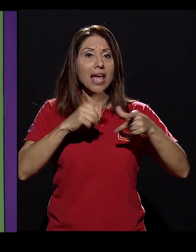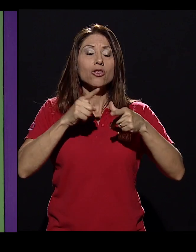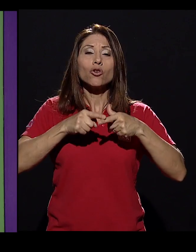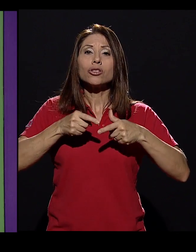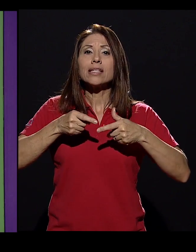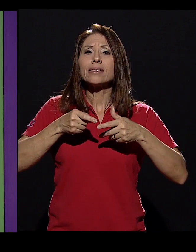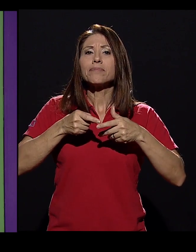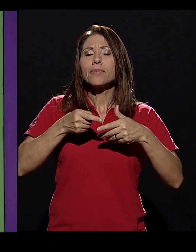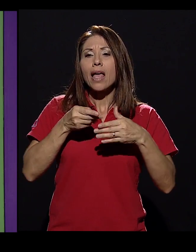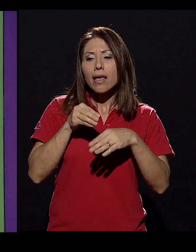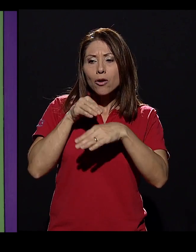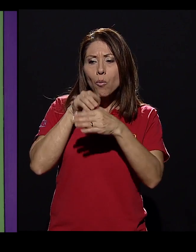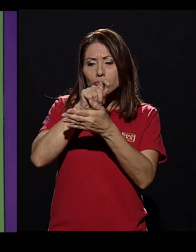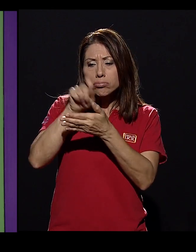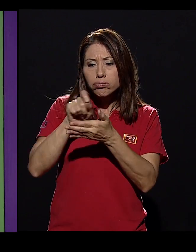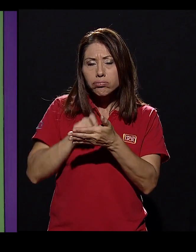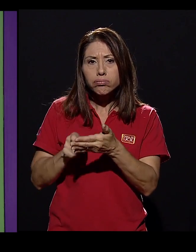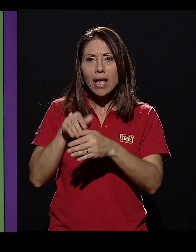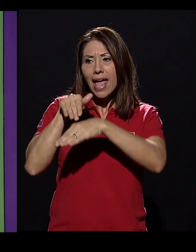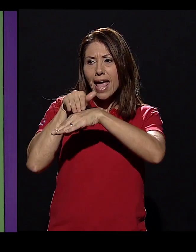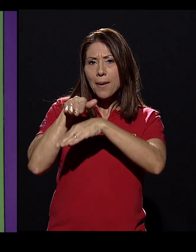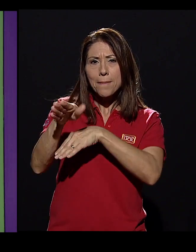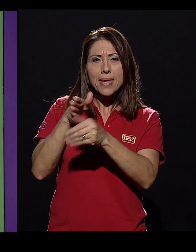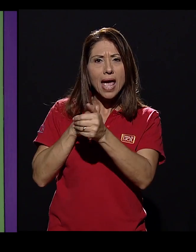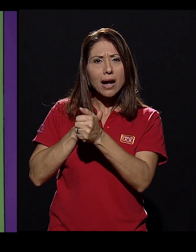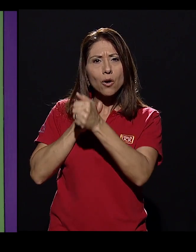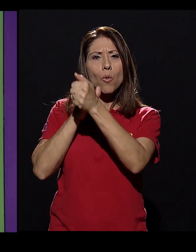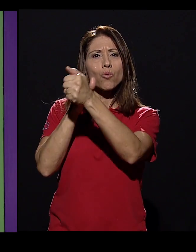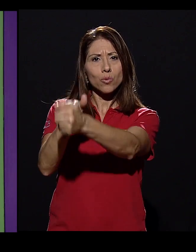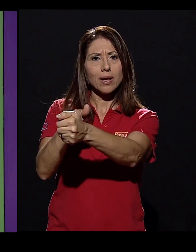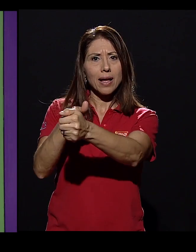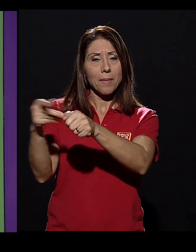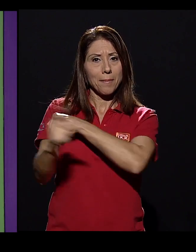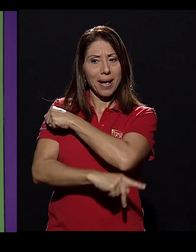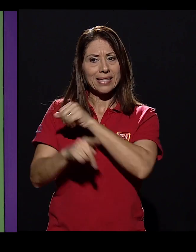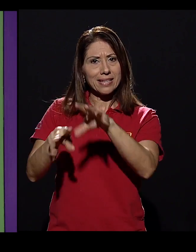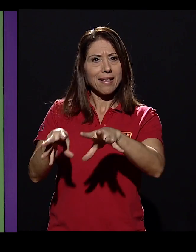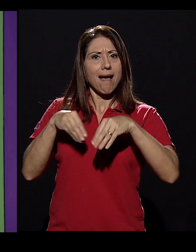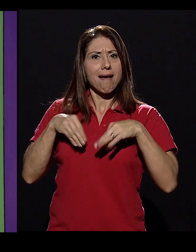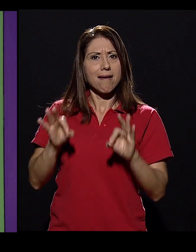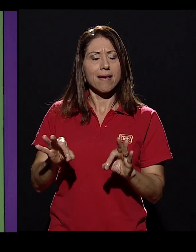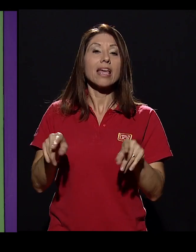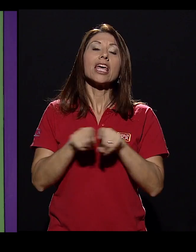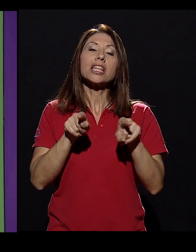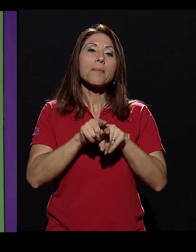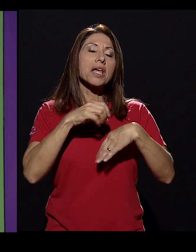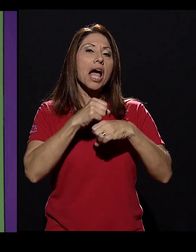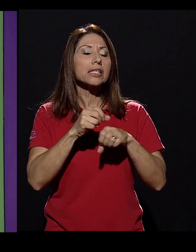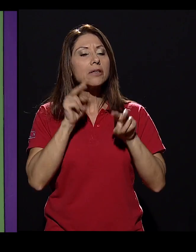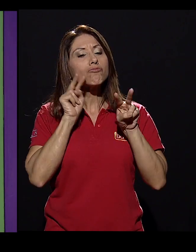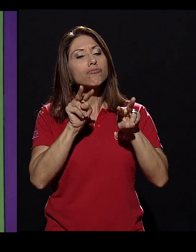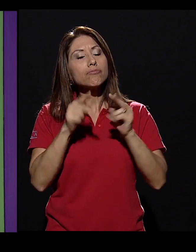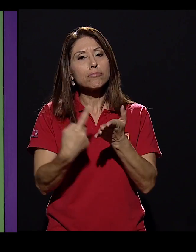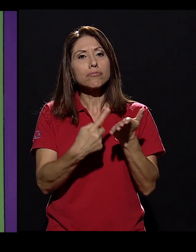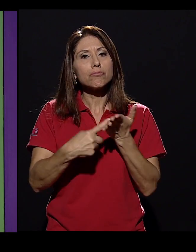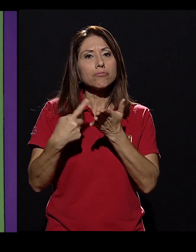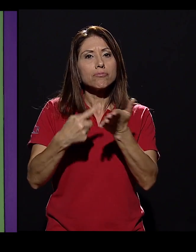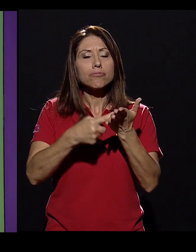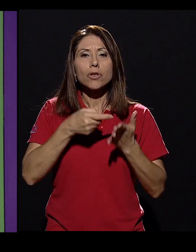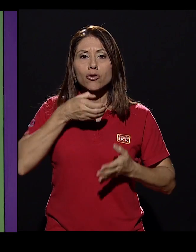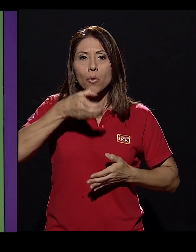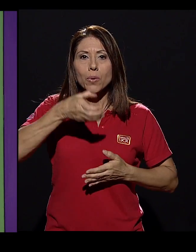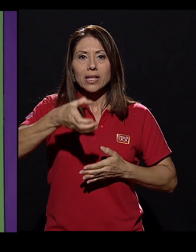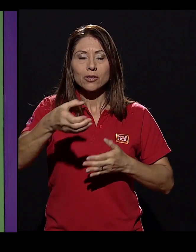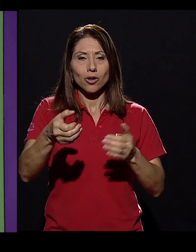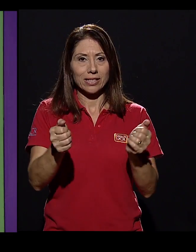y envían como una ruta para que los países sepan cómo asumir un tema, y también hacen observaciones y recomendaciones específicas con la